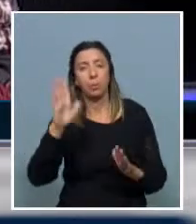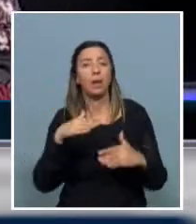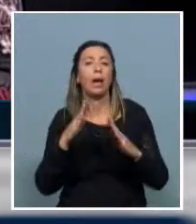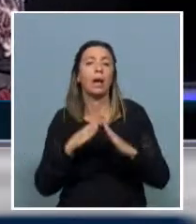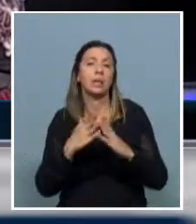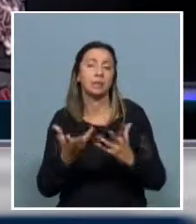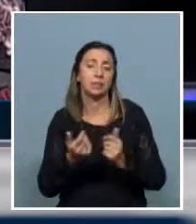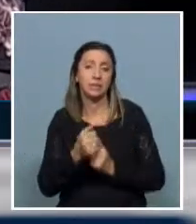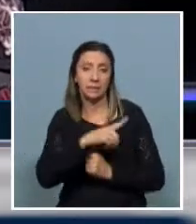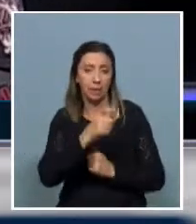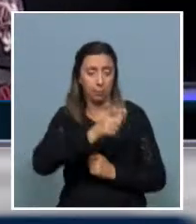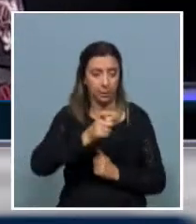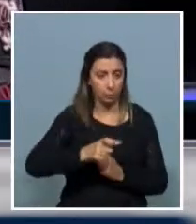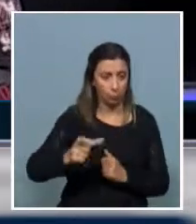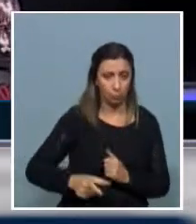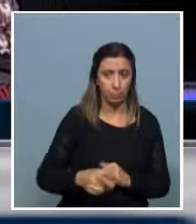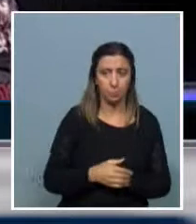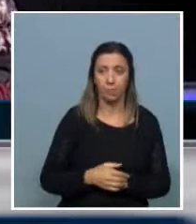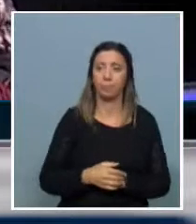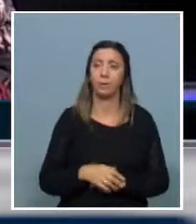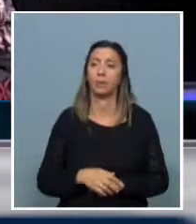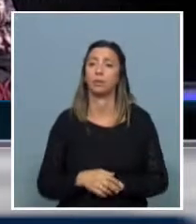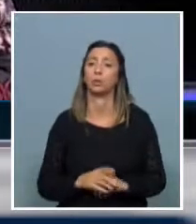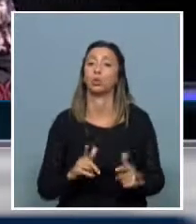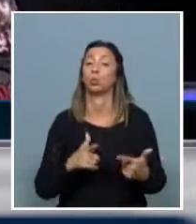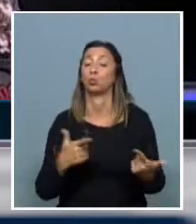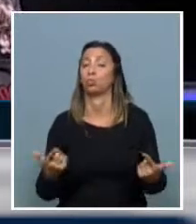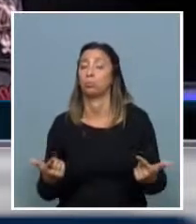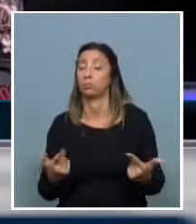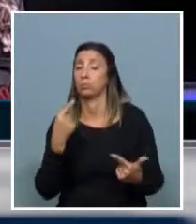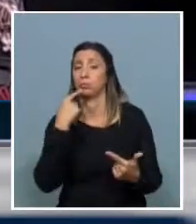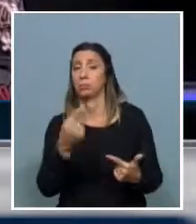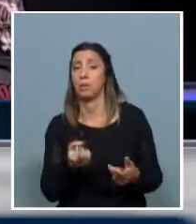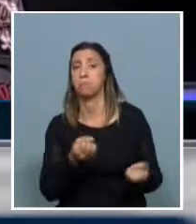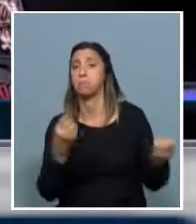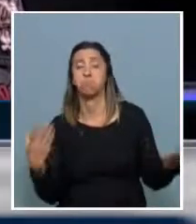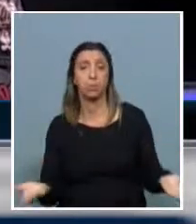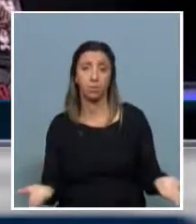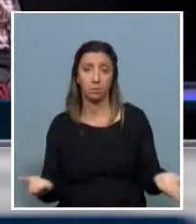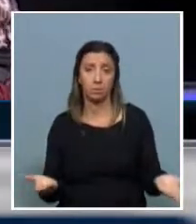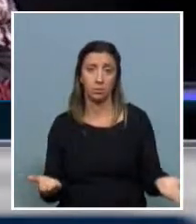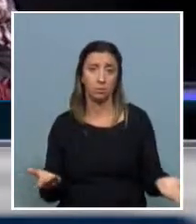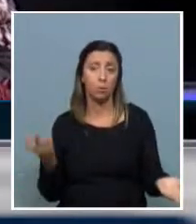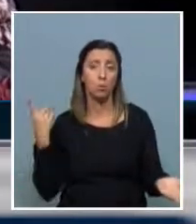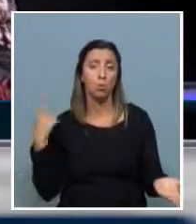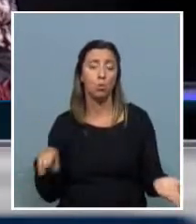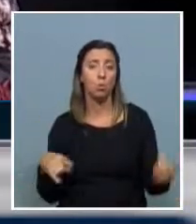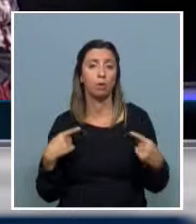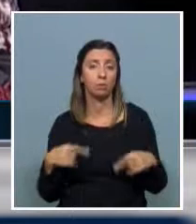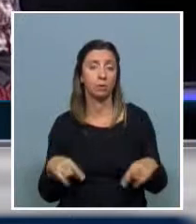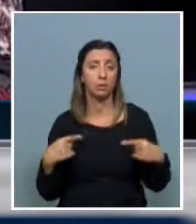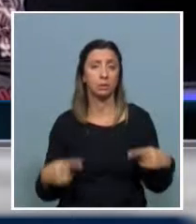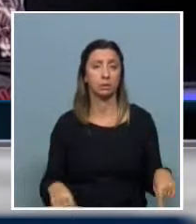ser preadjudicados estas 100 personas. No había fundamentos, no dice por qué y en cuál de esos